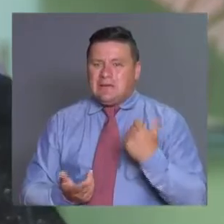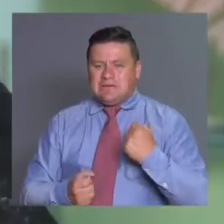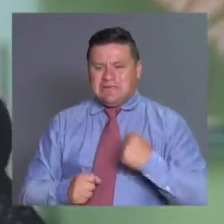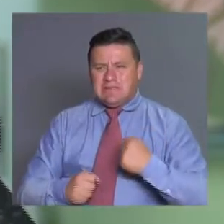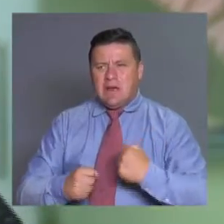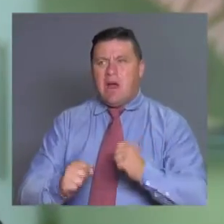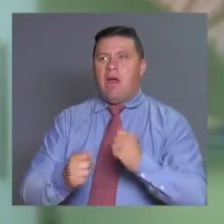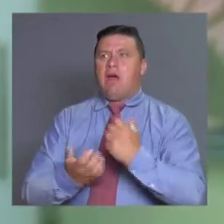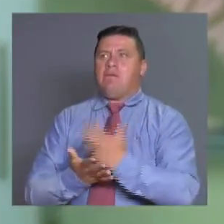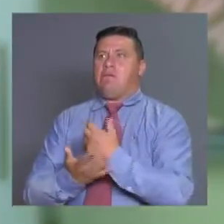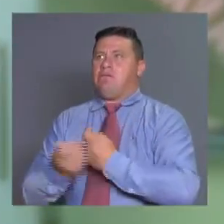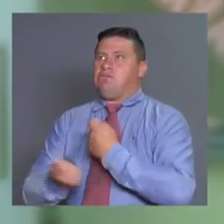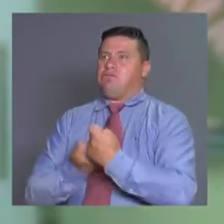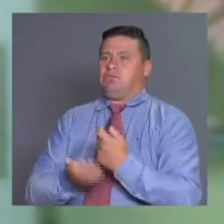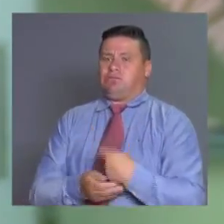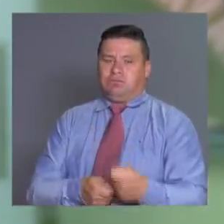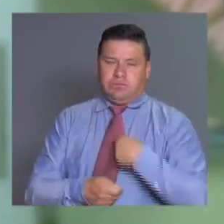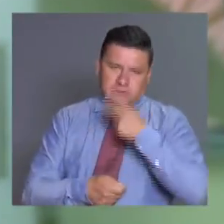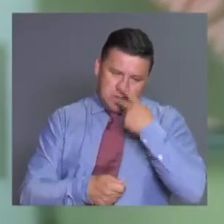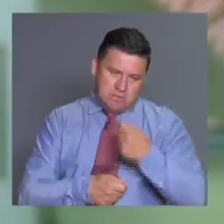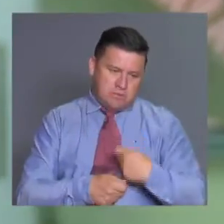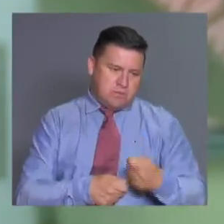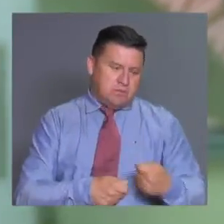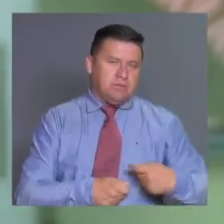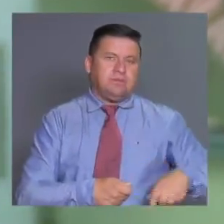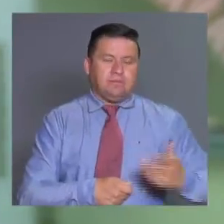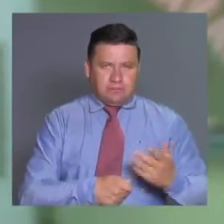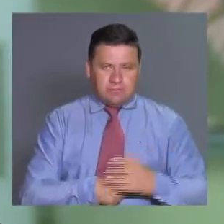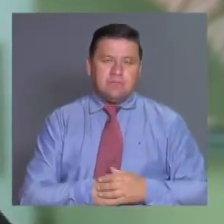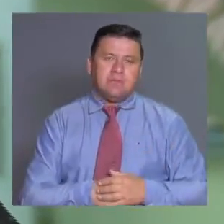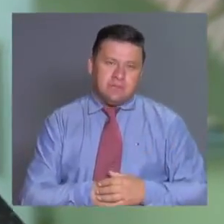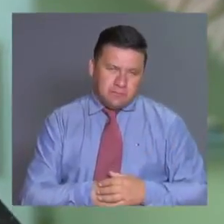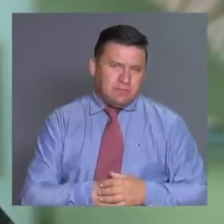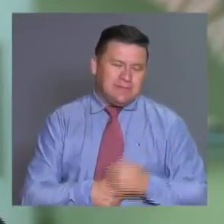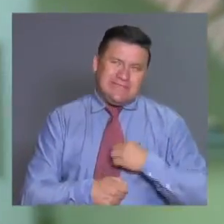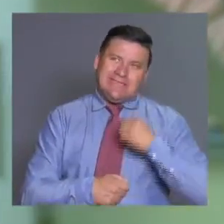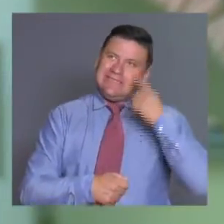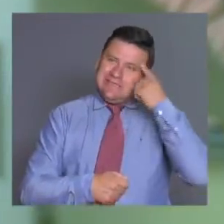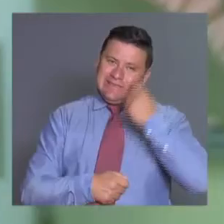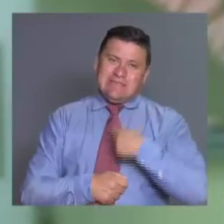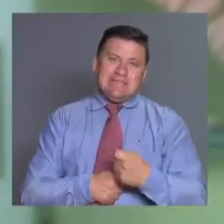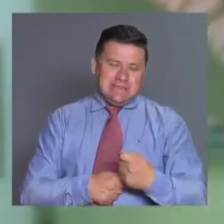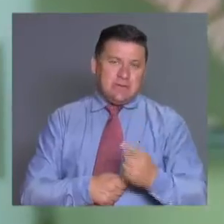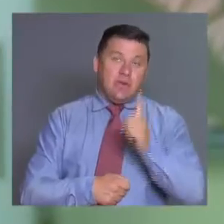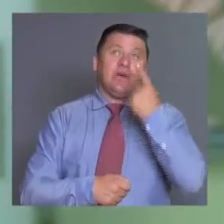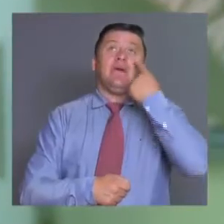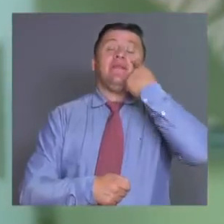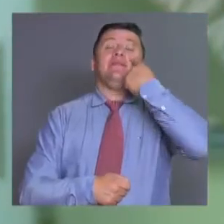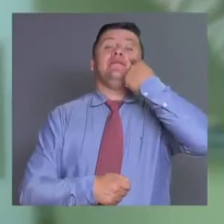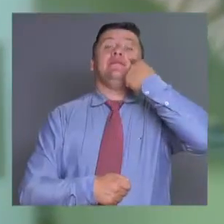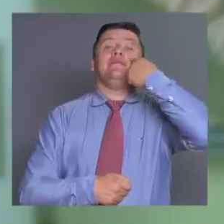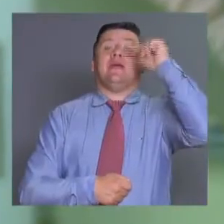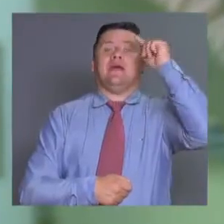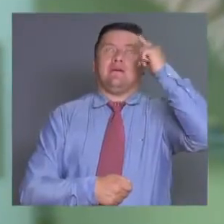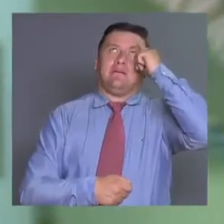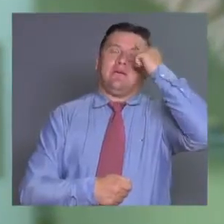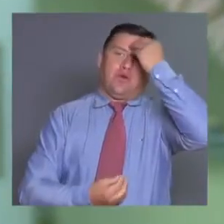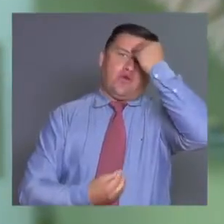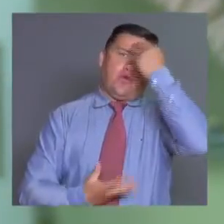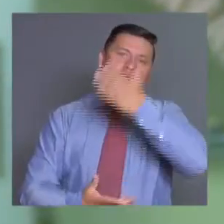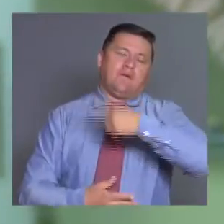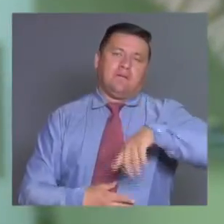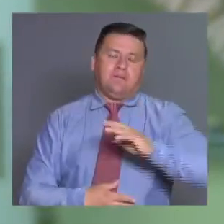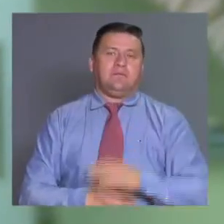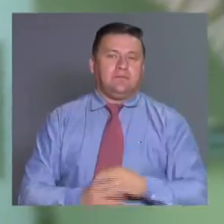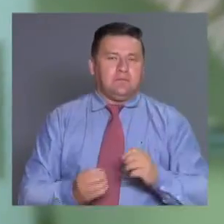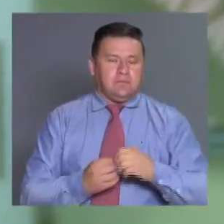porque he sido siempre mi y pensar que algún día voy a dejarles como herencia yo